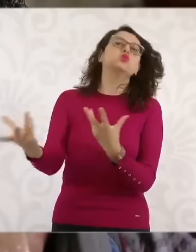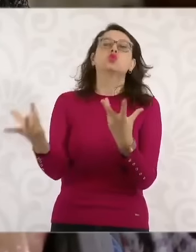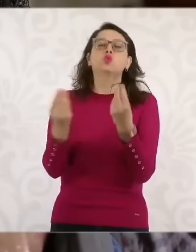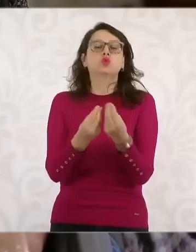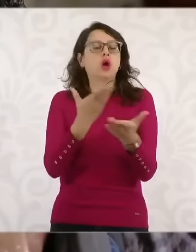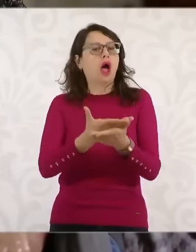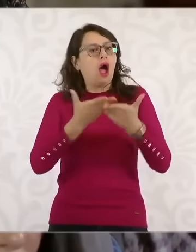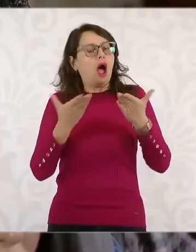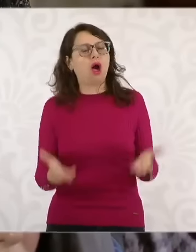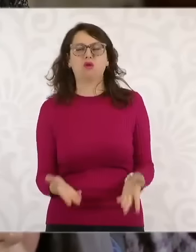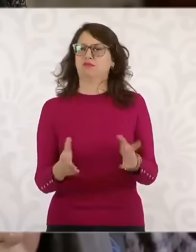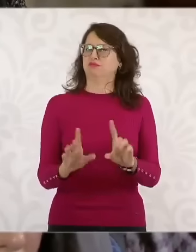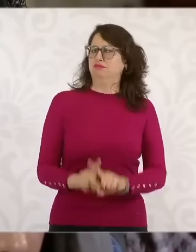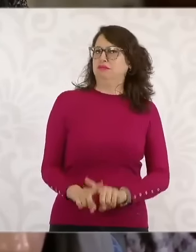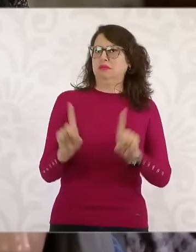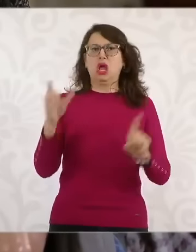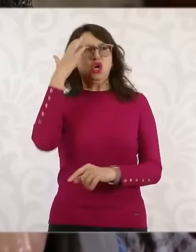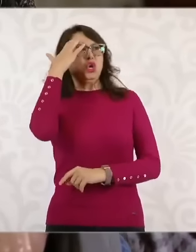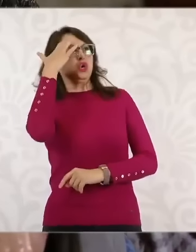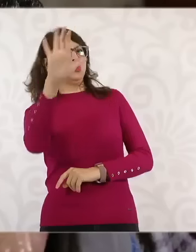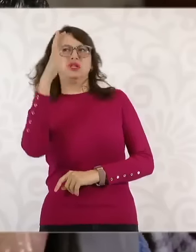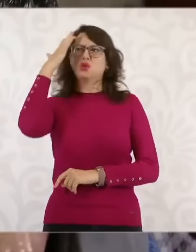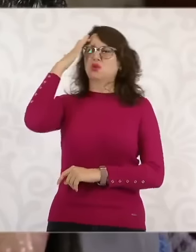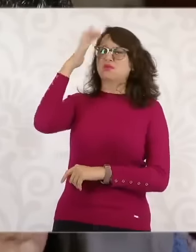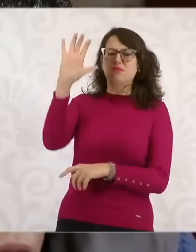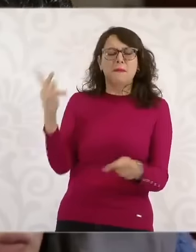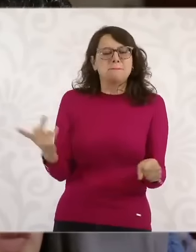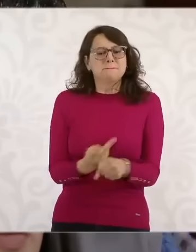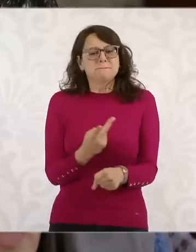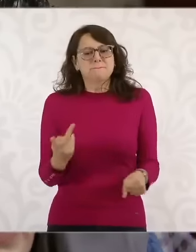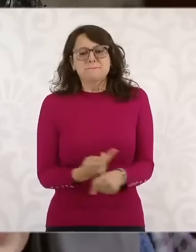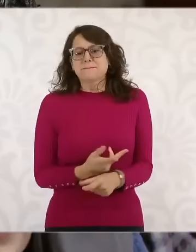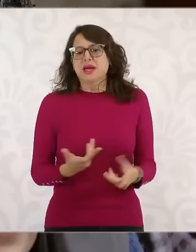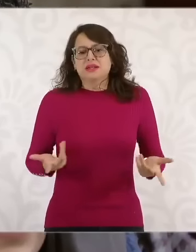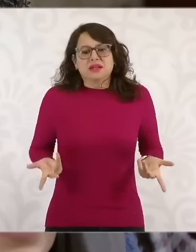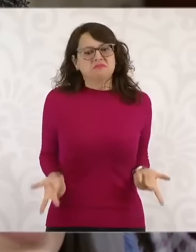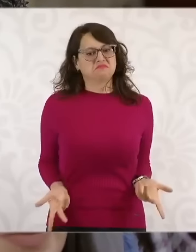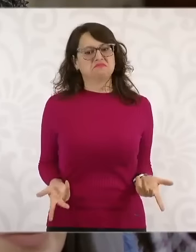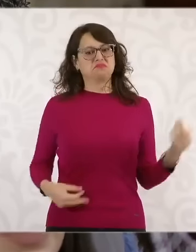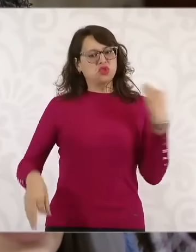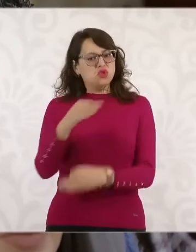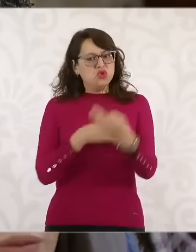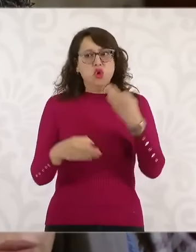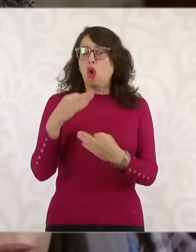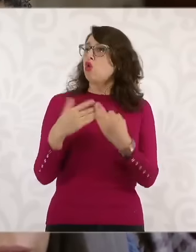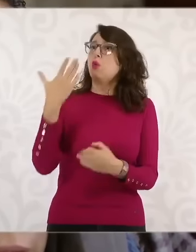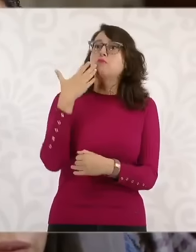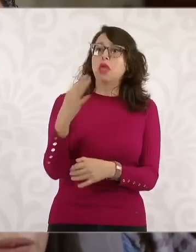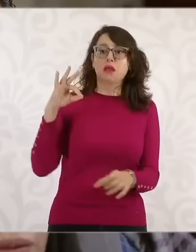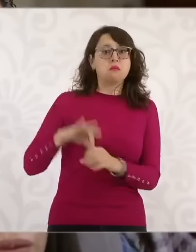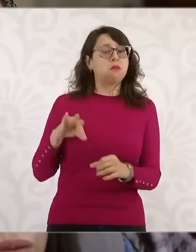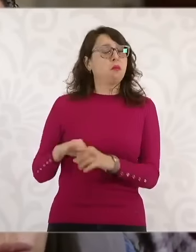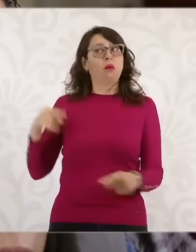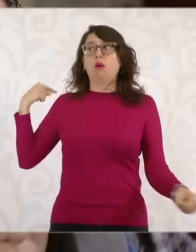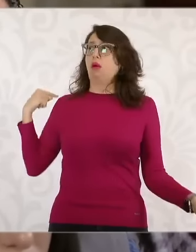la par de esta discusión, pues para prácticamente decir que todo está bien cuando sabemos la historia de los